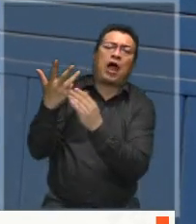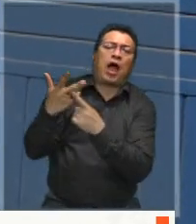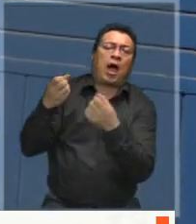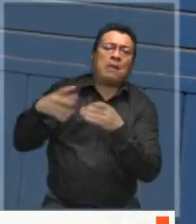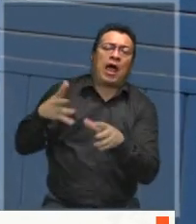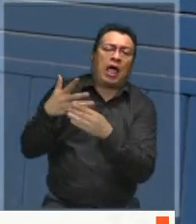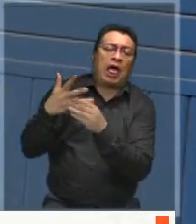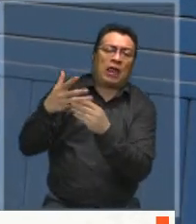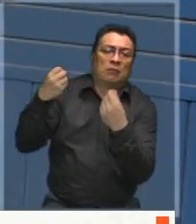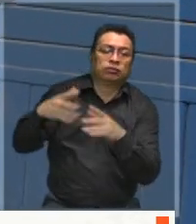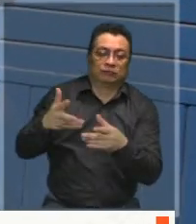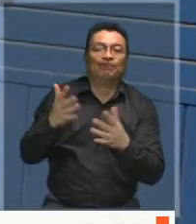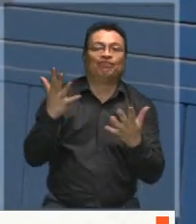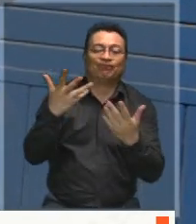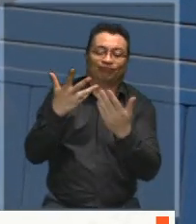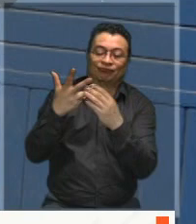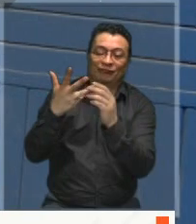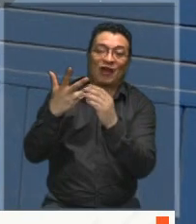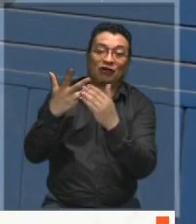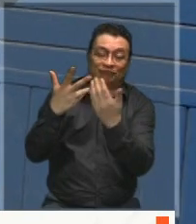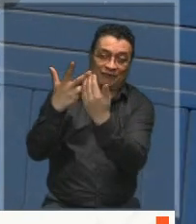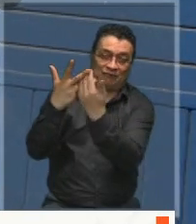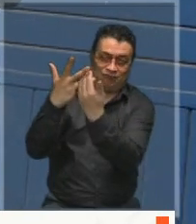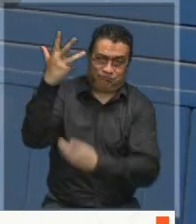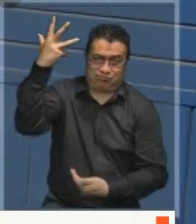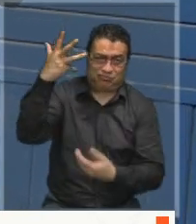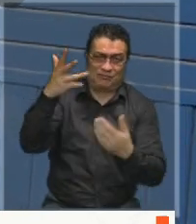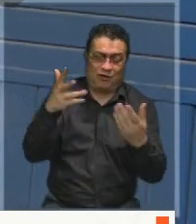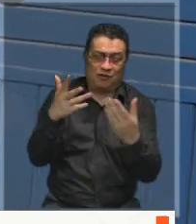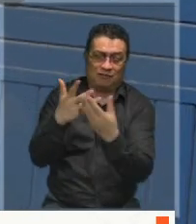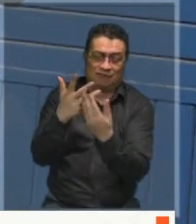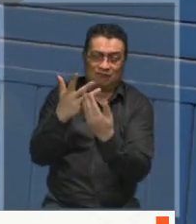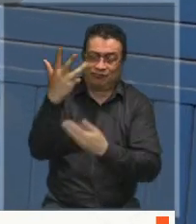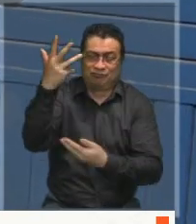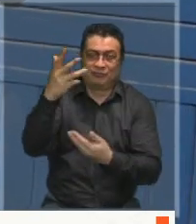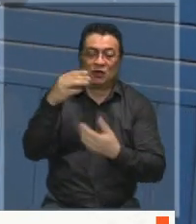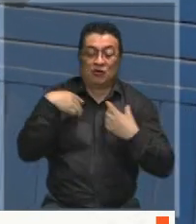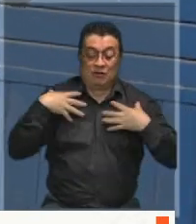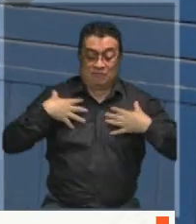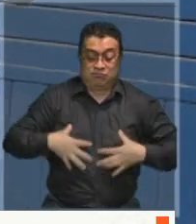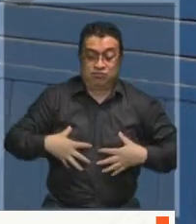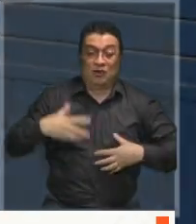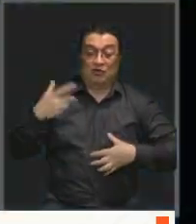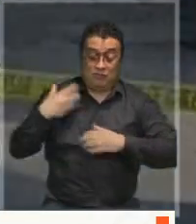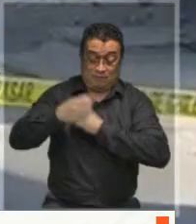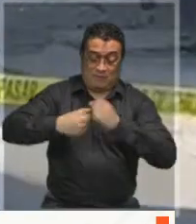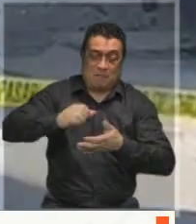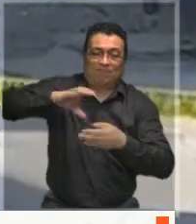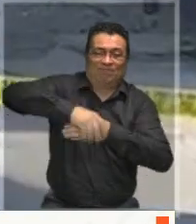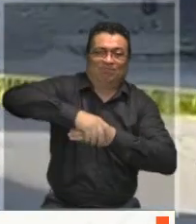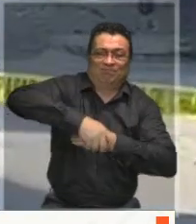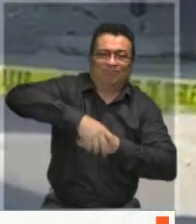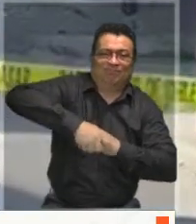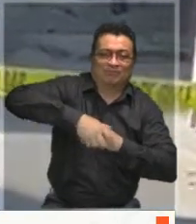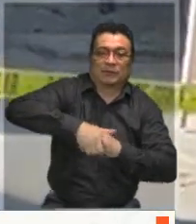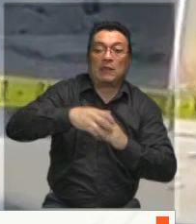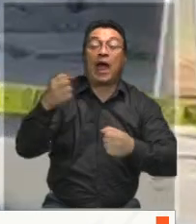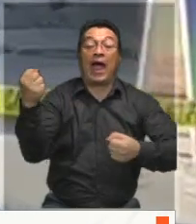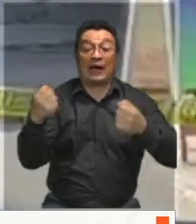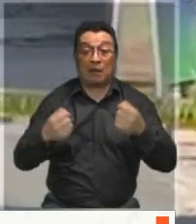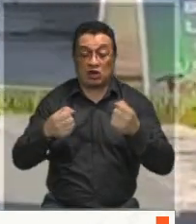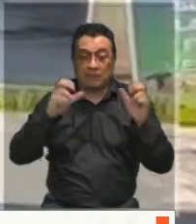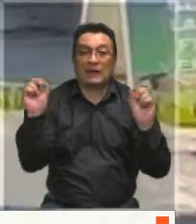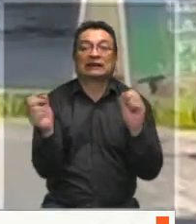su dedo, claro. El dedo se la arrancó prácticamente con un polerón ahí, le hicimos presión. La camioneta fue